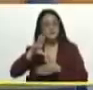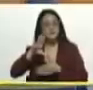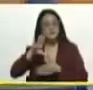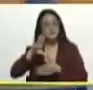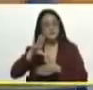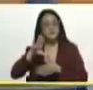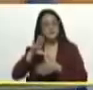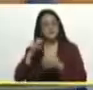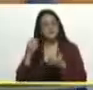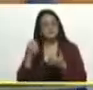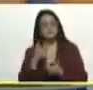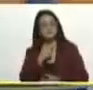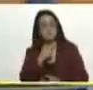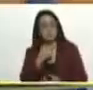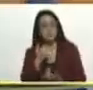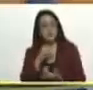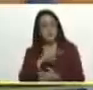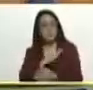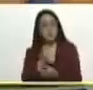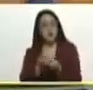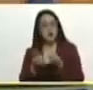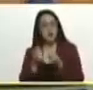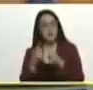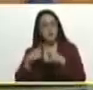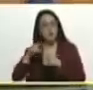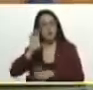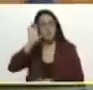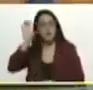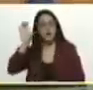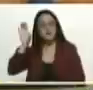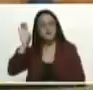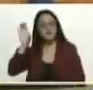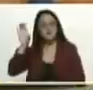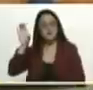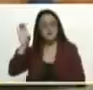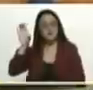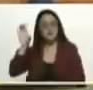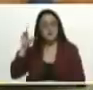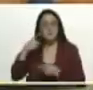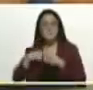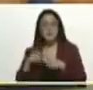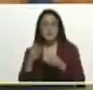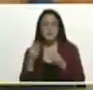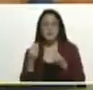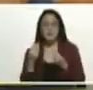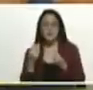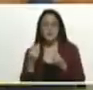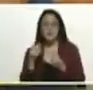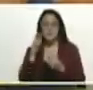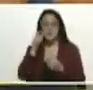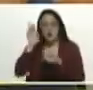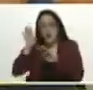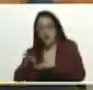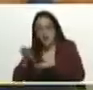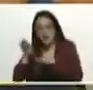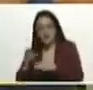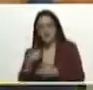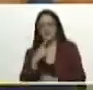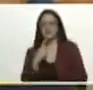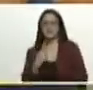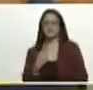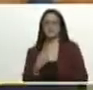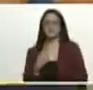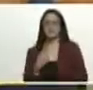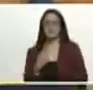Halagamos el poder económico y financiero y monetario de otras naciones del norte, pero muchos de los que lo halagan entonces se niegan